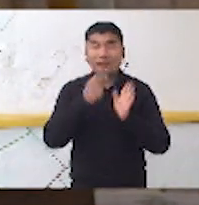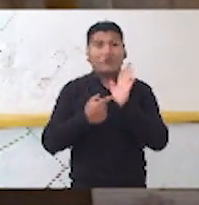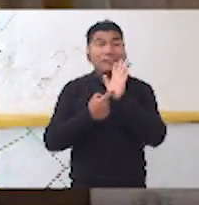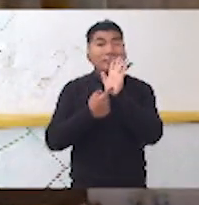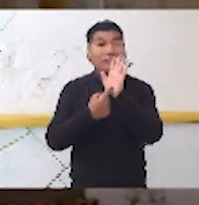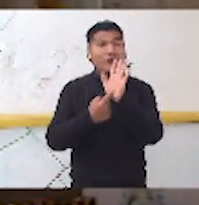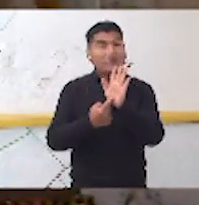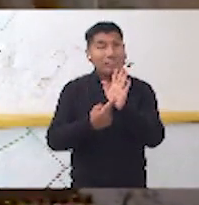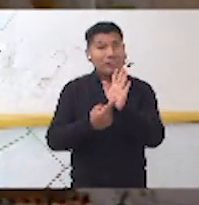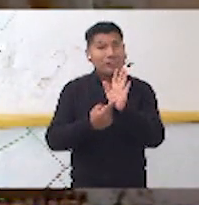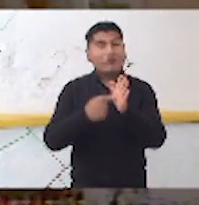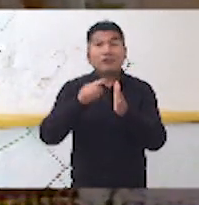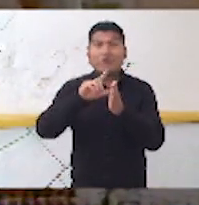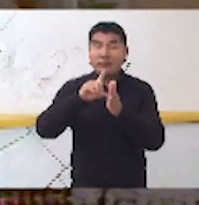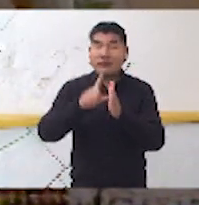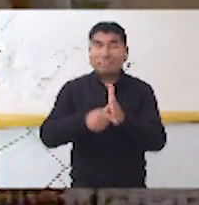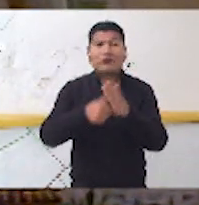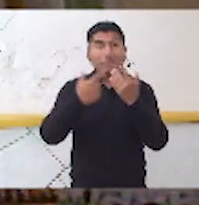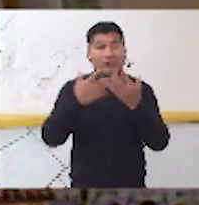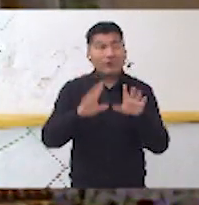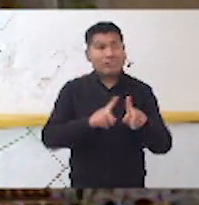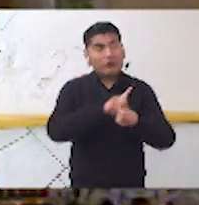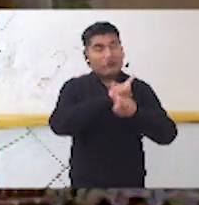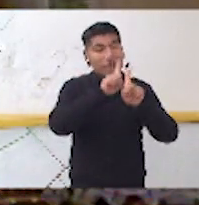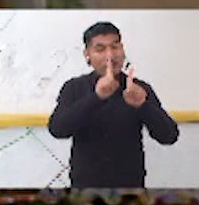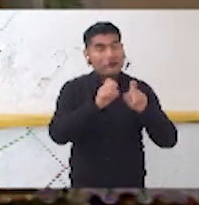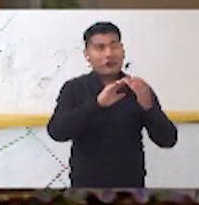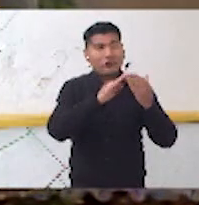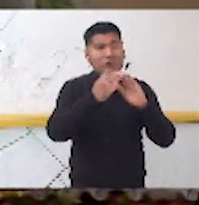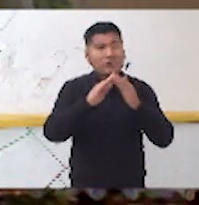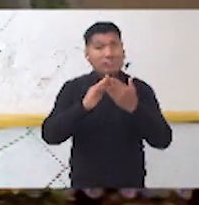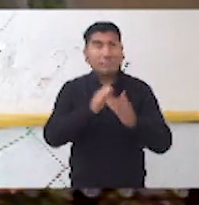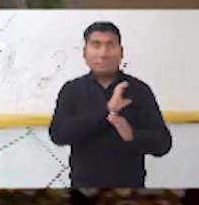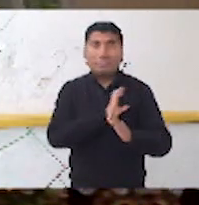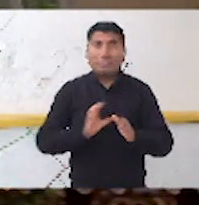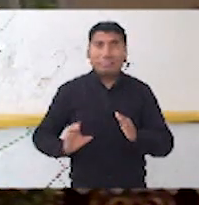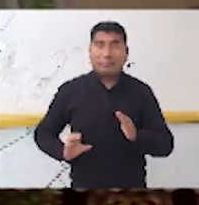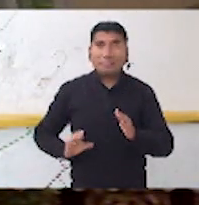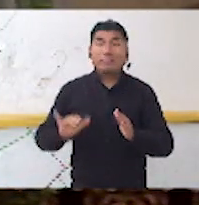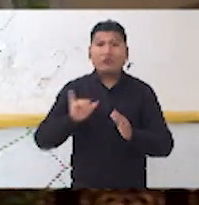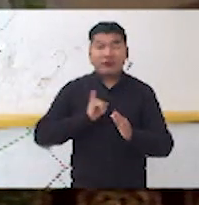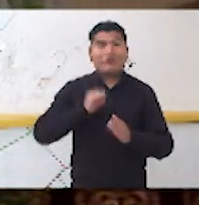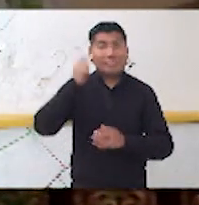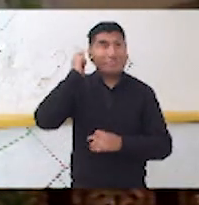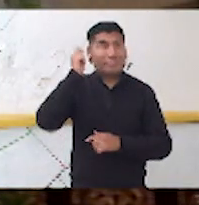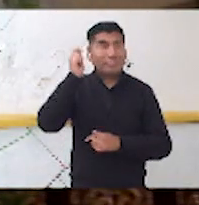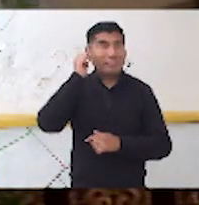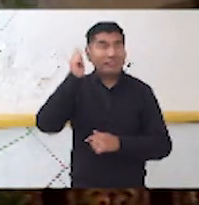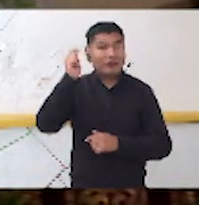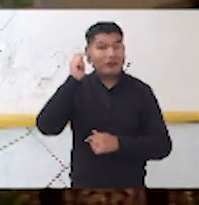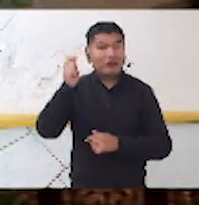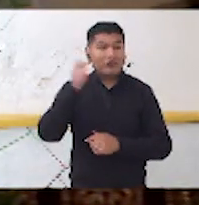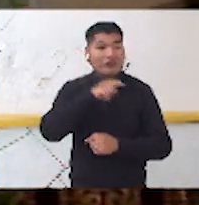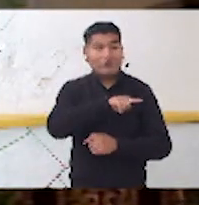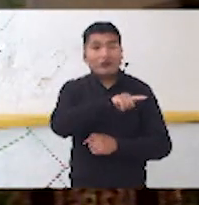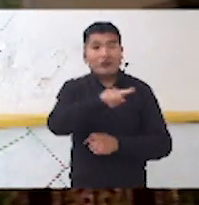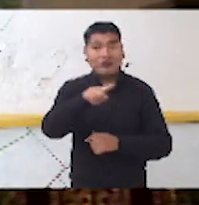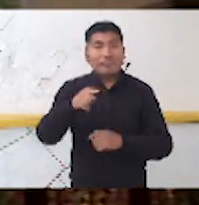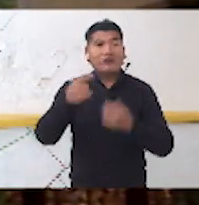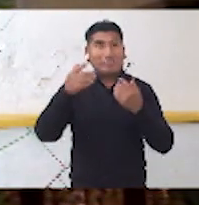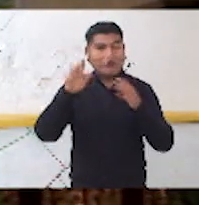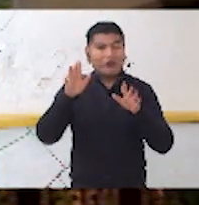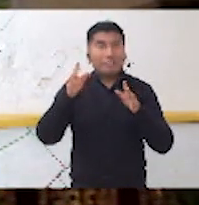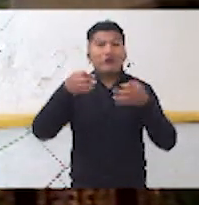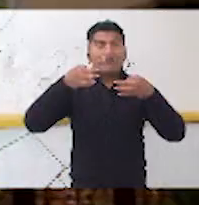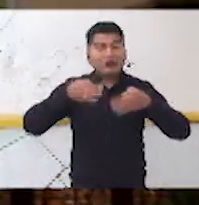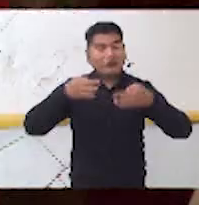presentan, después de consultar al pueblo cristiano, doy testimonio de que han sido